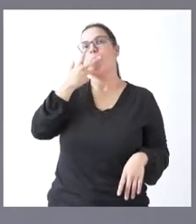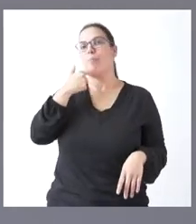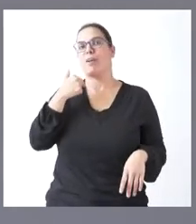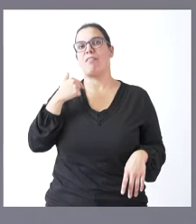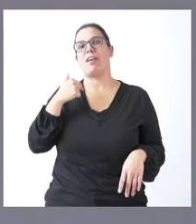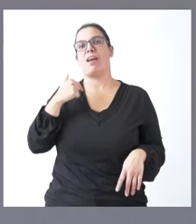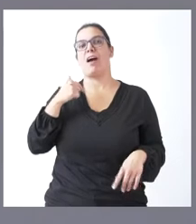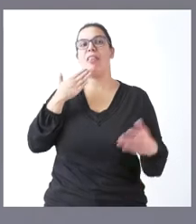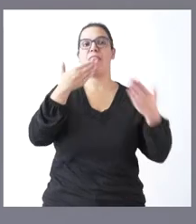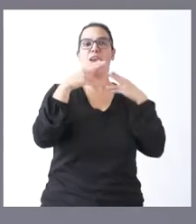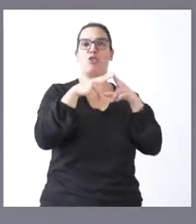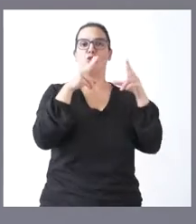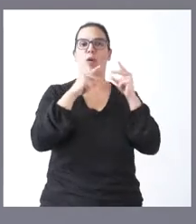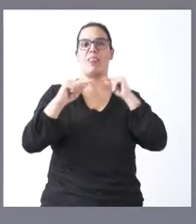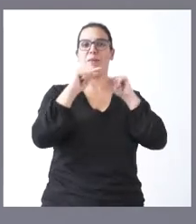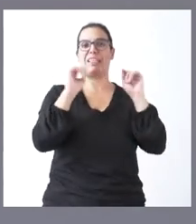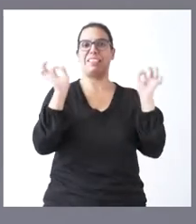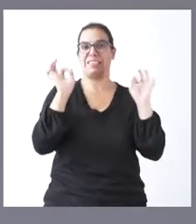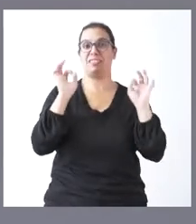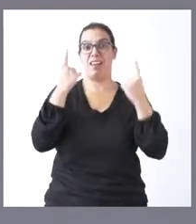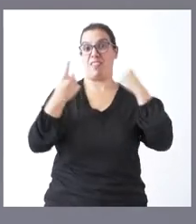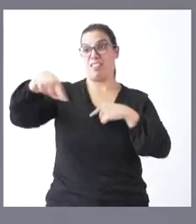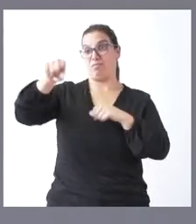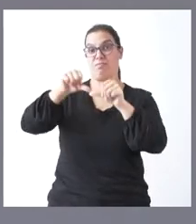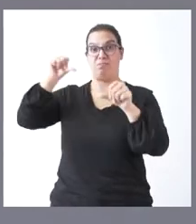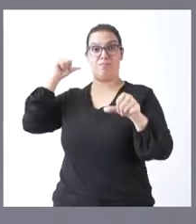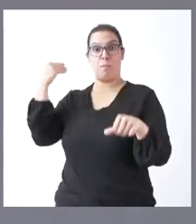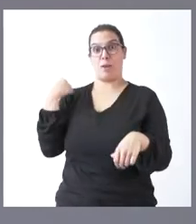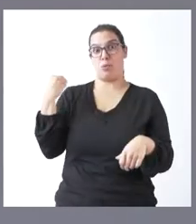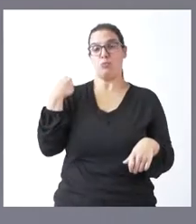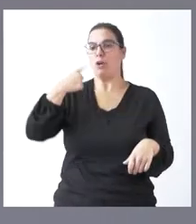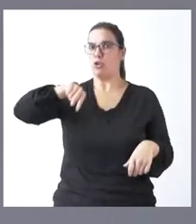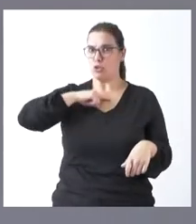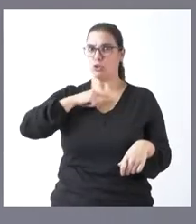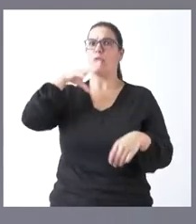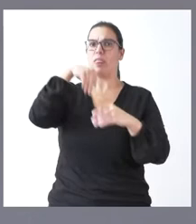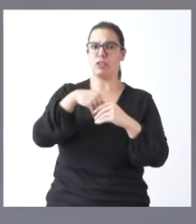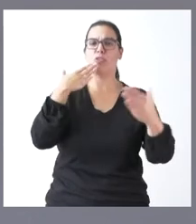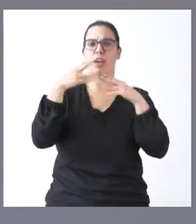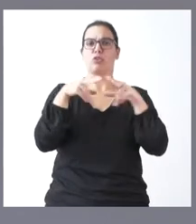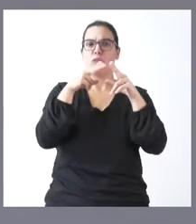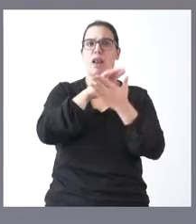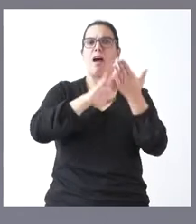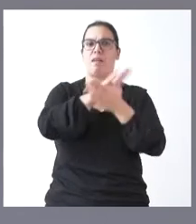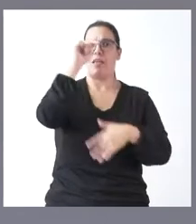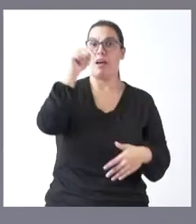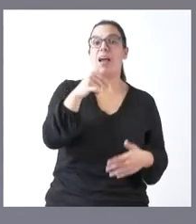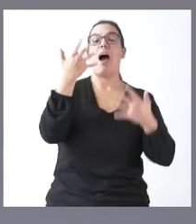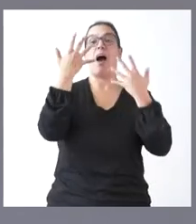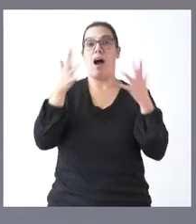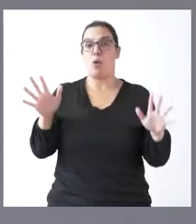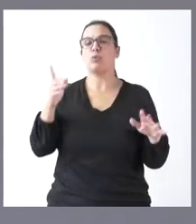hubiera debatido en el diálogo social creo que ustedes me preguntaban en alguna ocasión sobre ello y nosotros lo hemos llevado a la mito del diálogo social por porque aún sabiendo de que